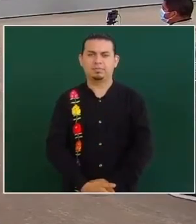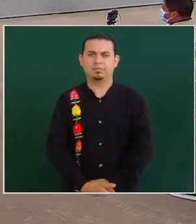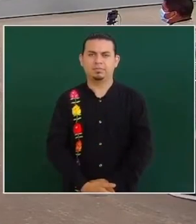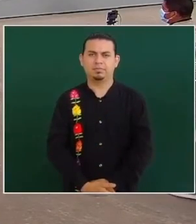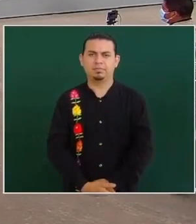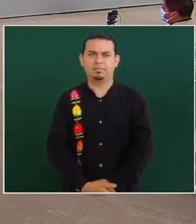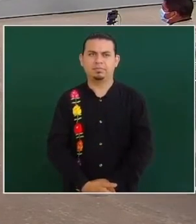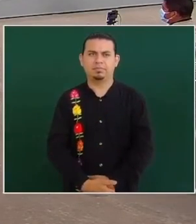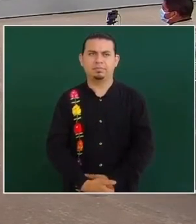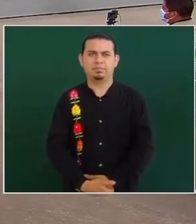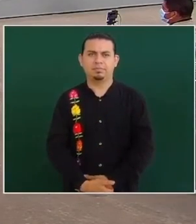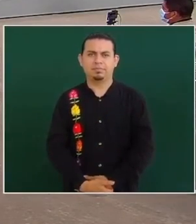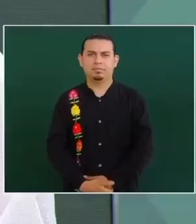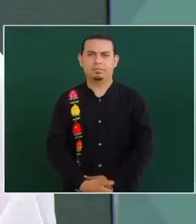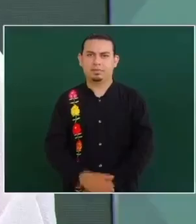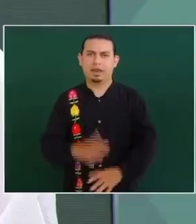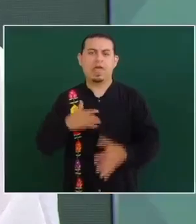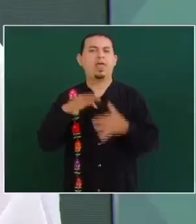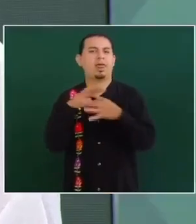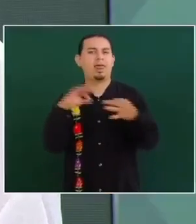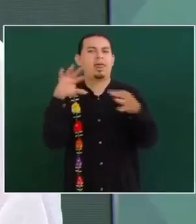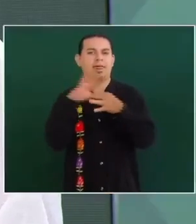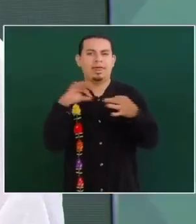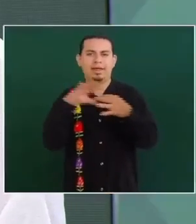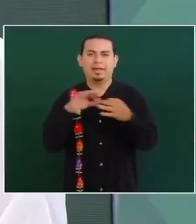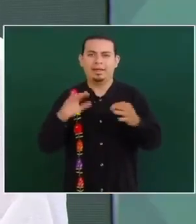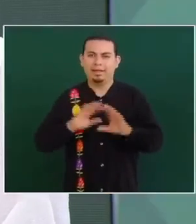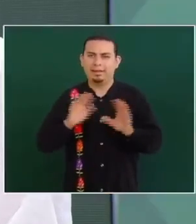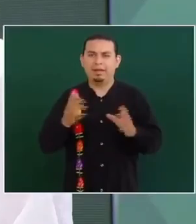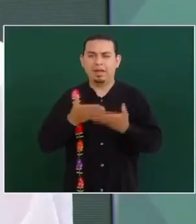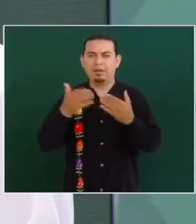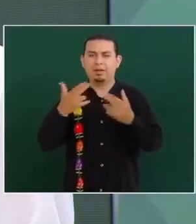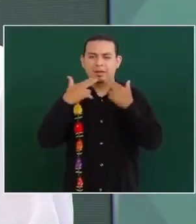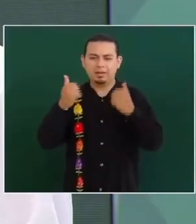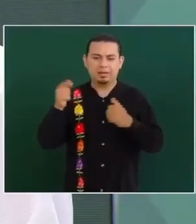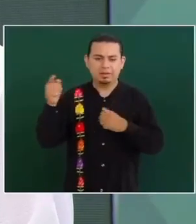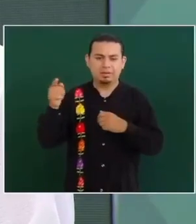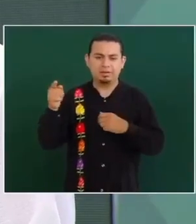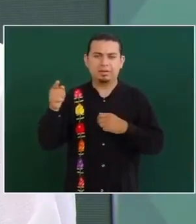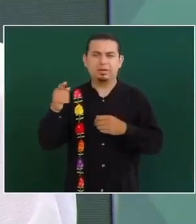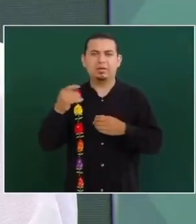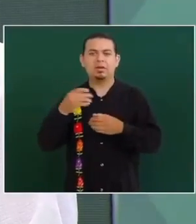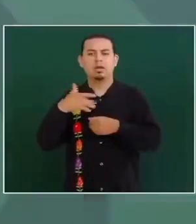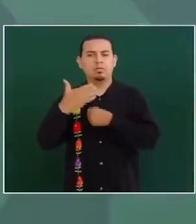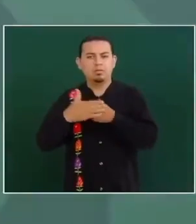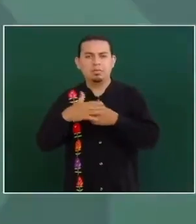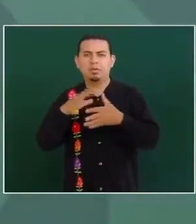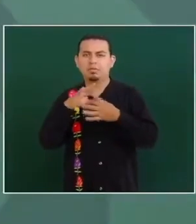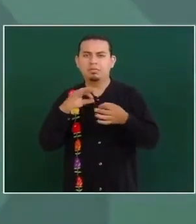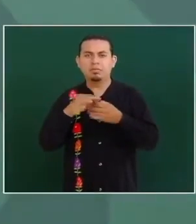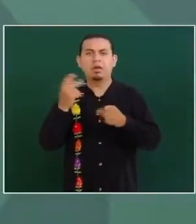Ya les adelanté, ahora la Secretaría de Hacienda va a dar el informe técnico